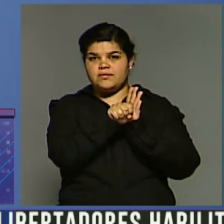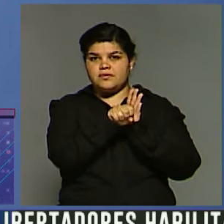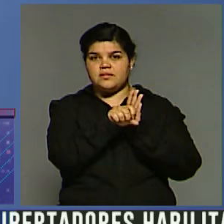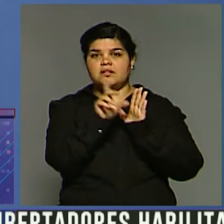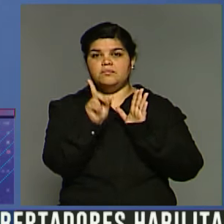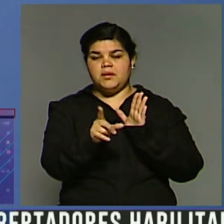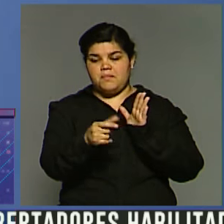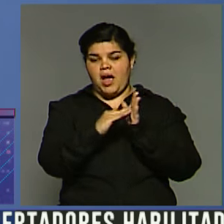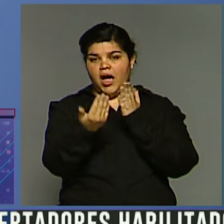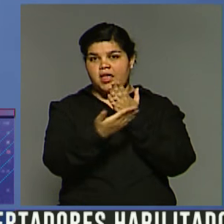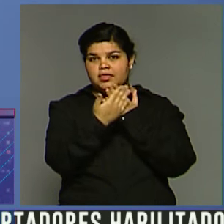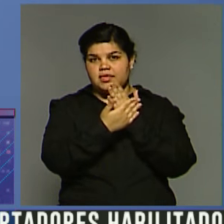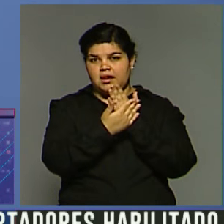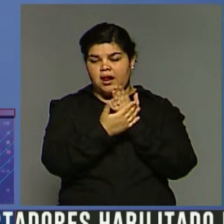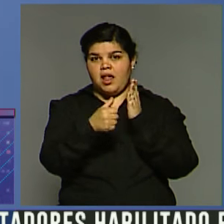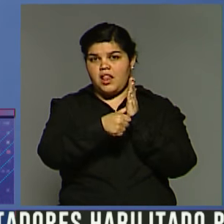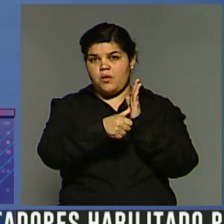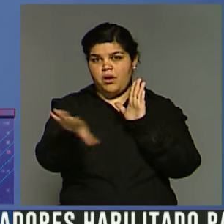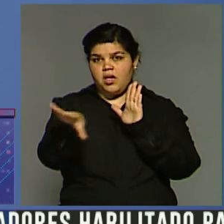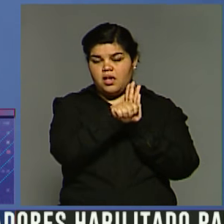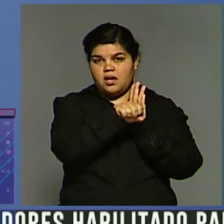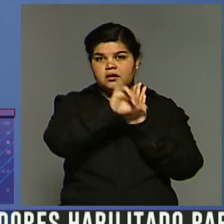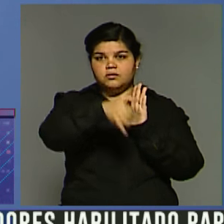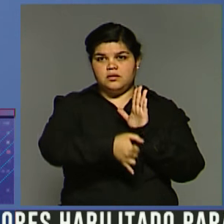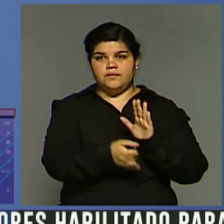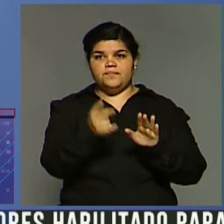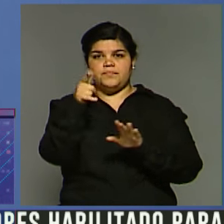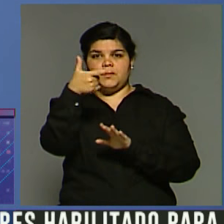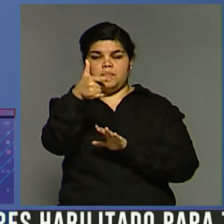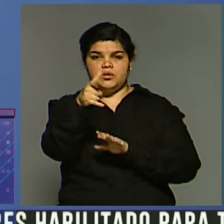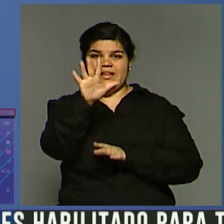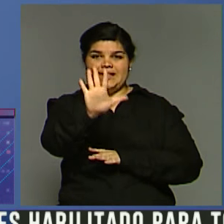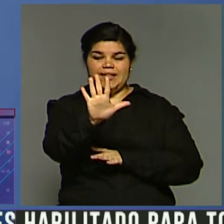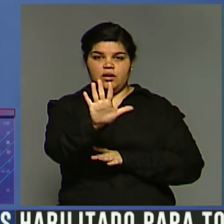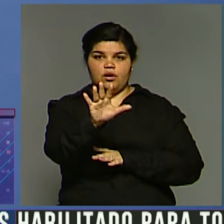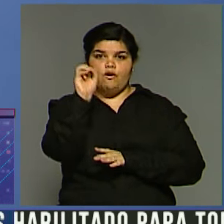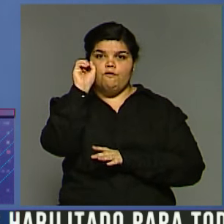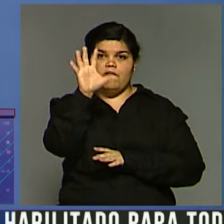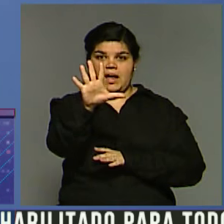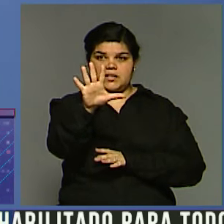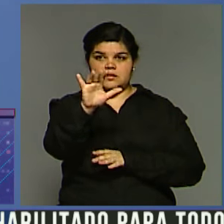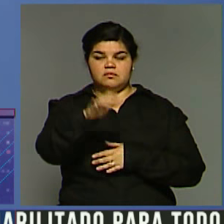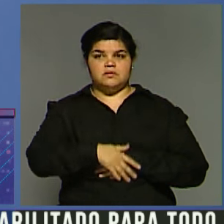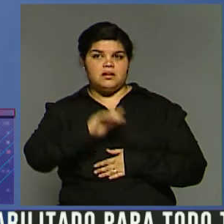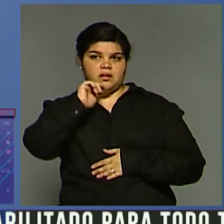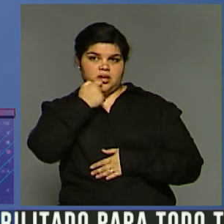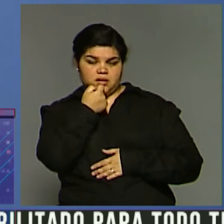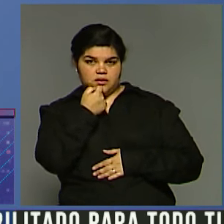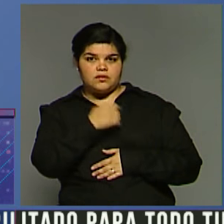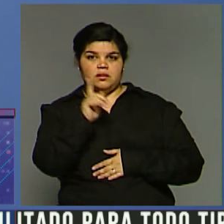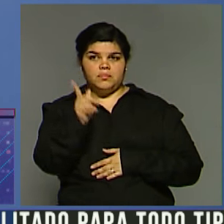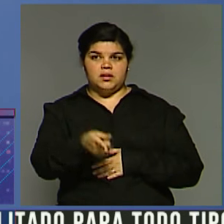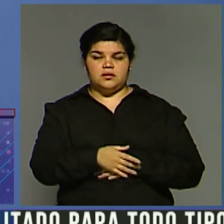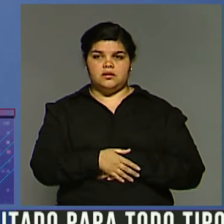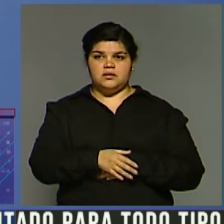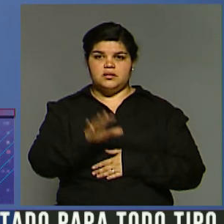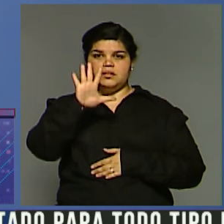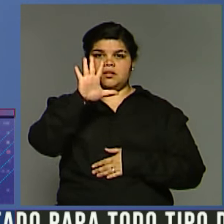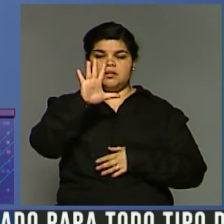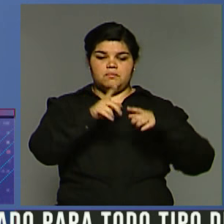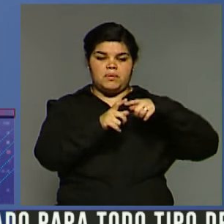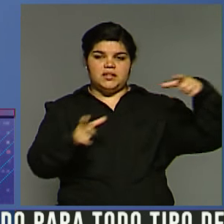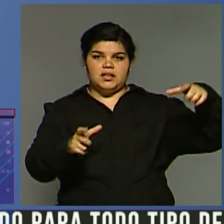trasera, que lo puedes utilizar, una cámara de 5 frontal con flash, eso también está piola, 5.3 en pantalla,